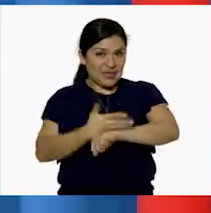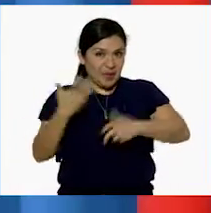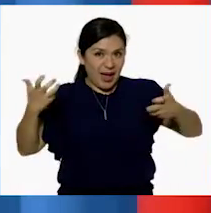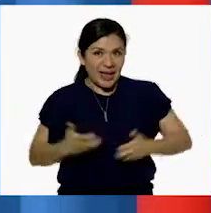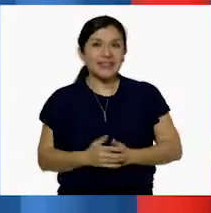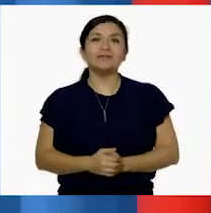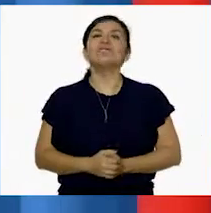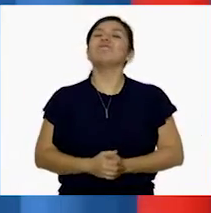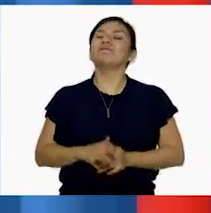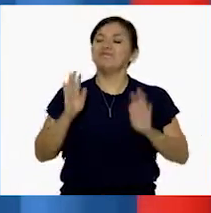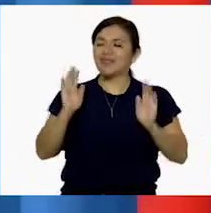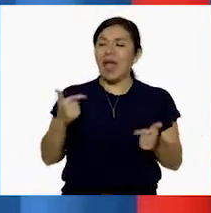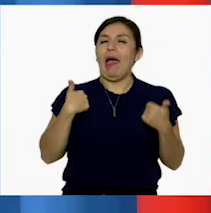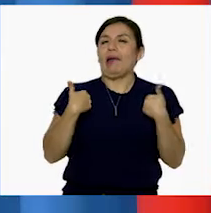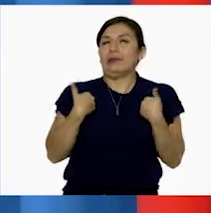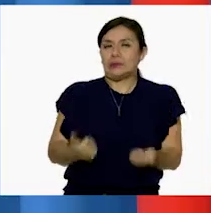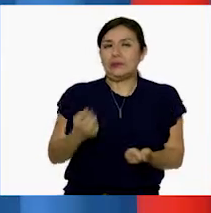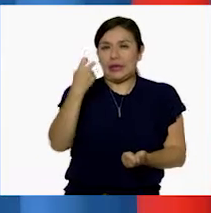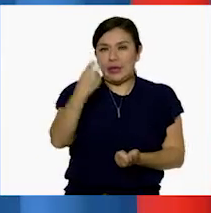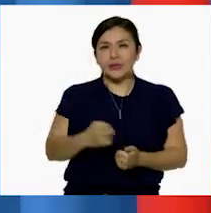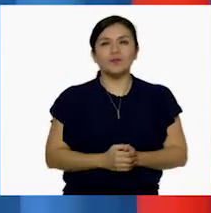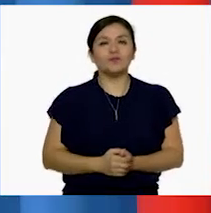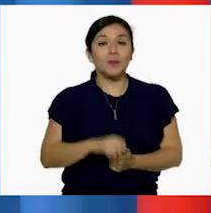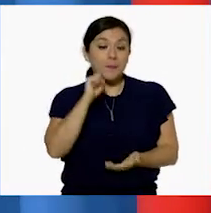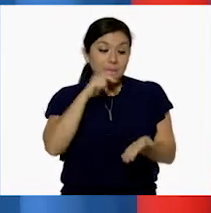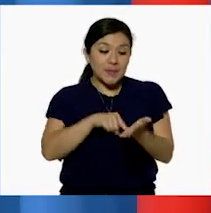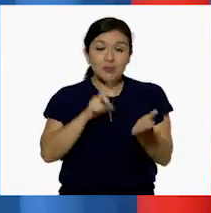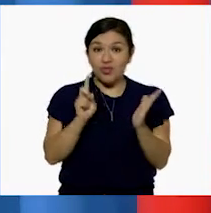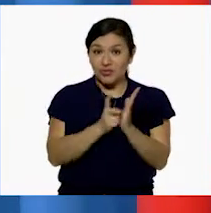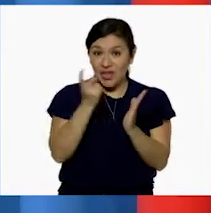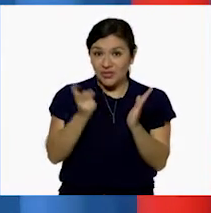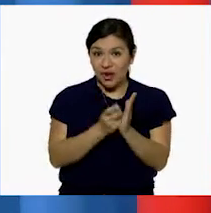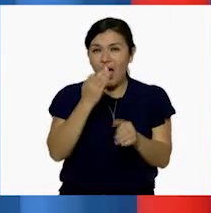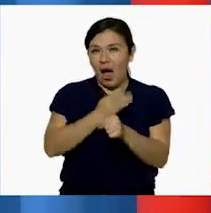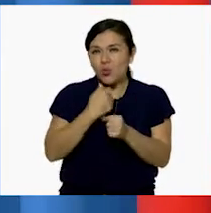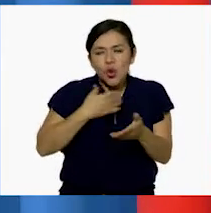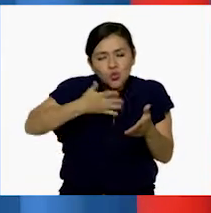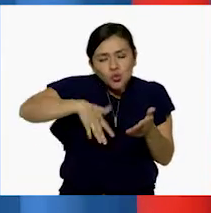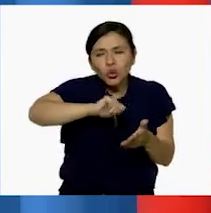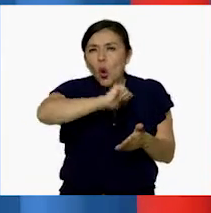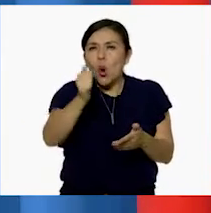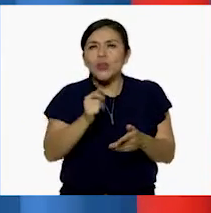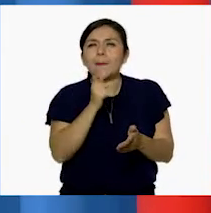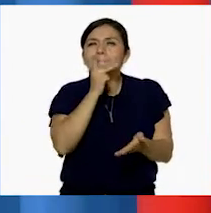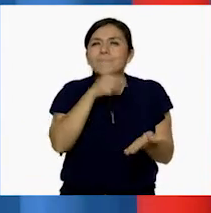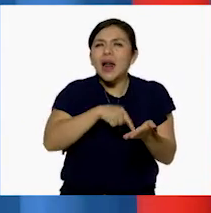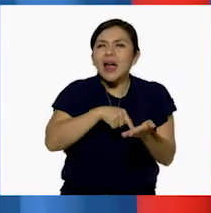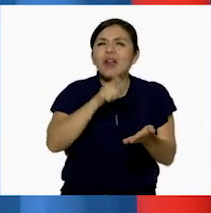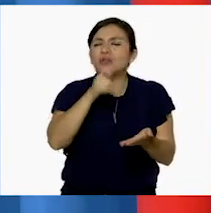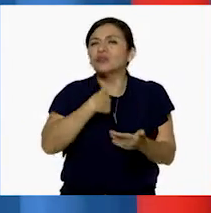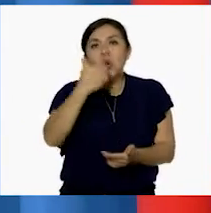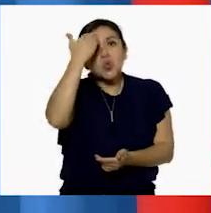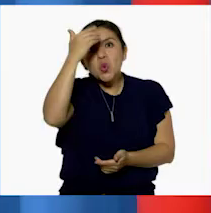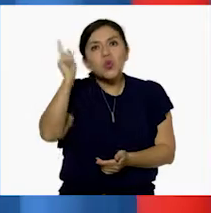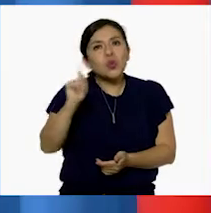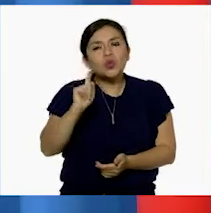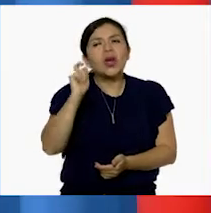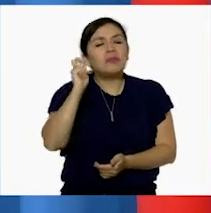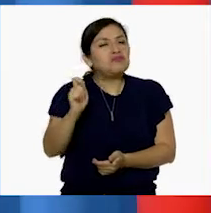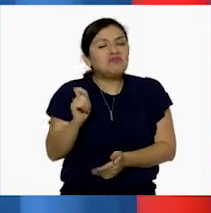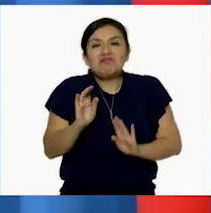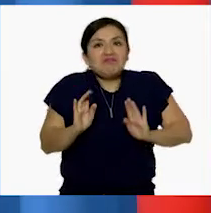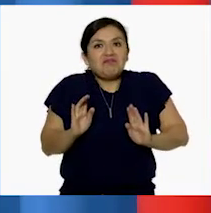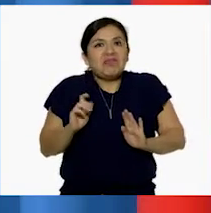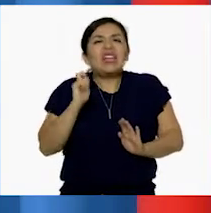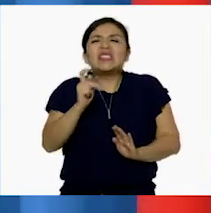lo hemos entendido. Y ya que andamos con el diccionario, me gustaría buscar otra palabra cuyo significado desconozco por